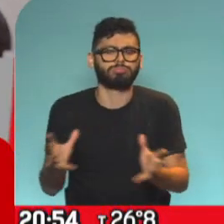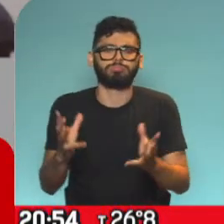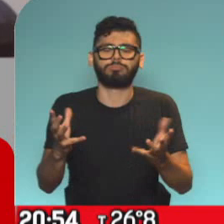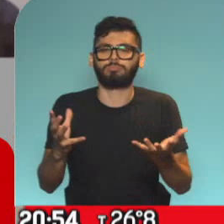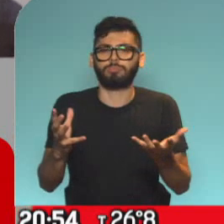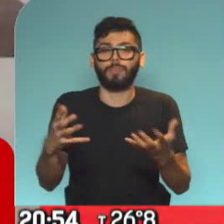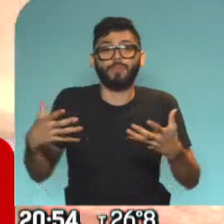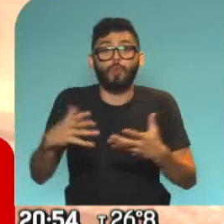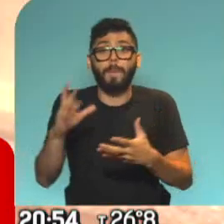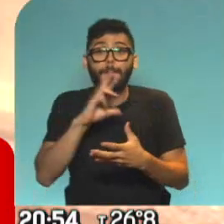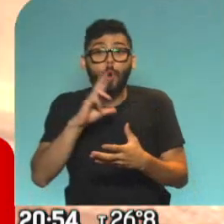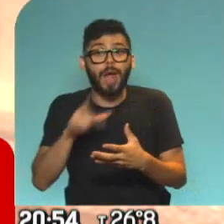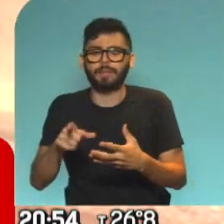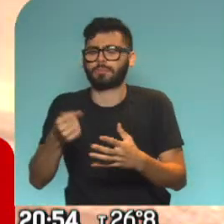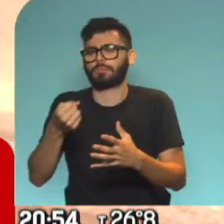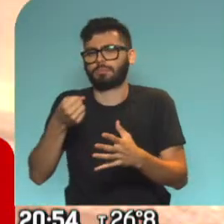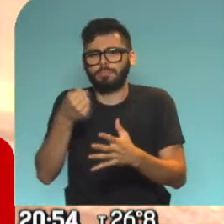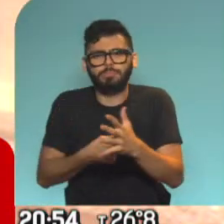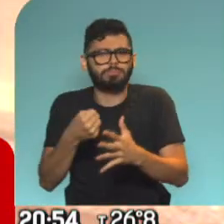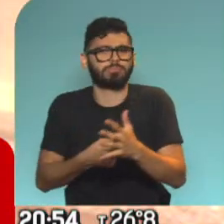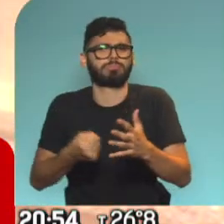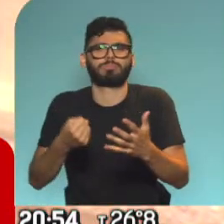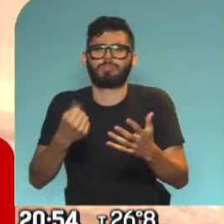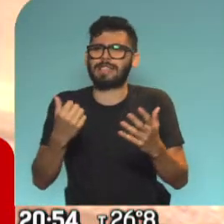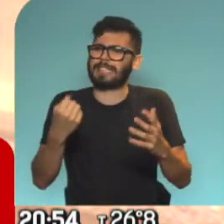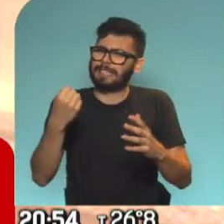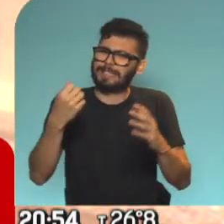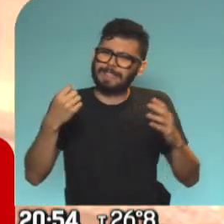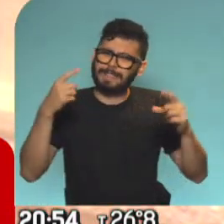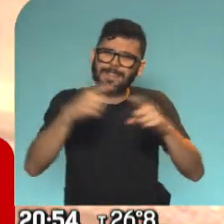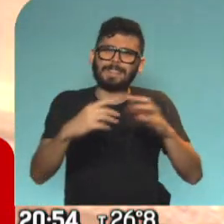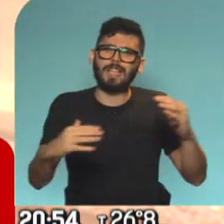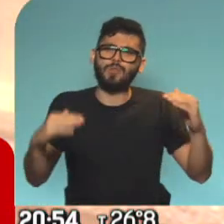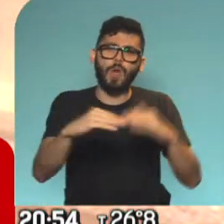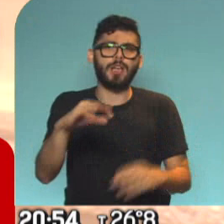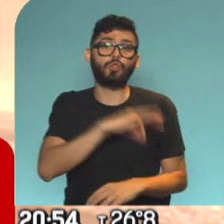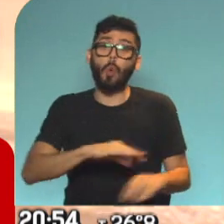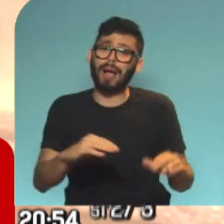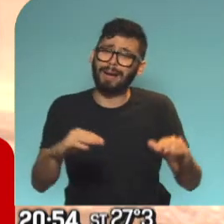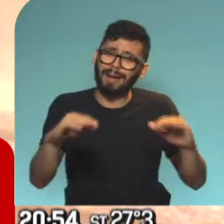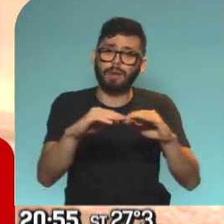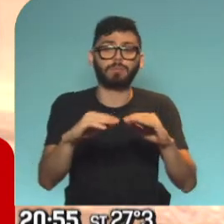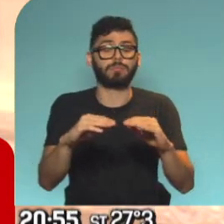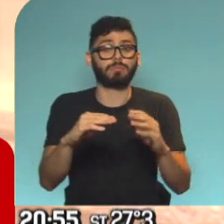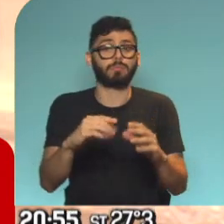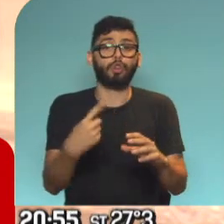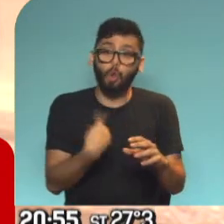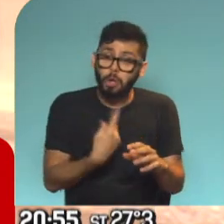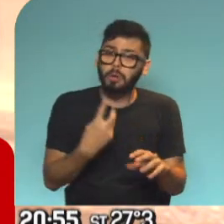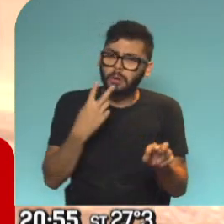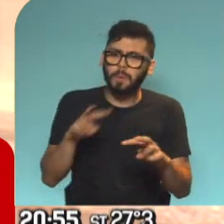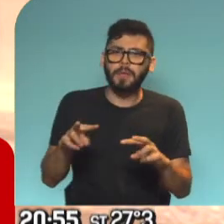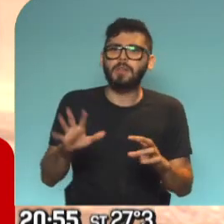el movimiento de mujeres que pelea y lucha por la equidad y por la igualdad en los ingresos. Efectivamente, aquí nosotros lo sentimos con